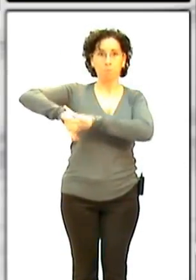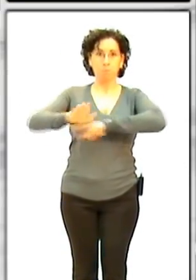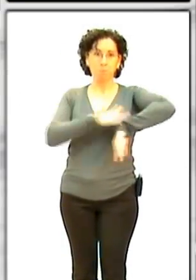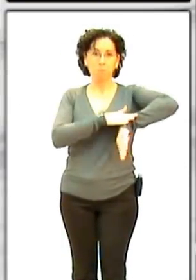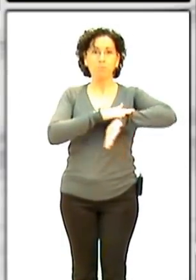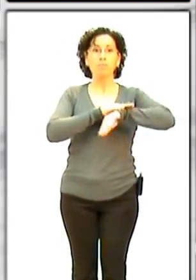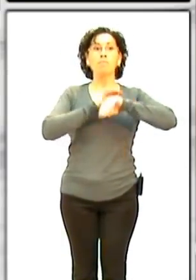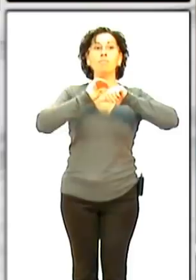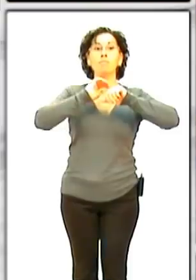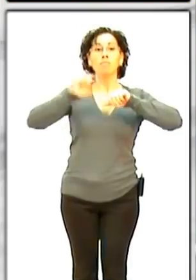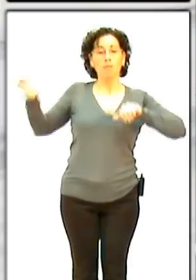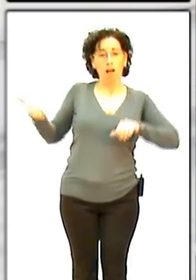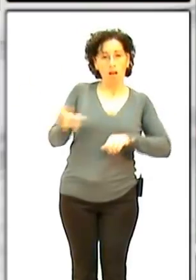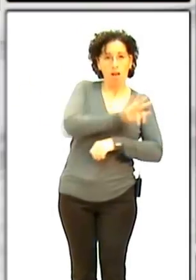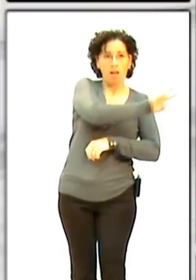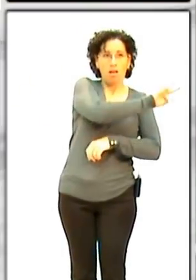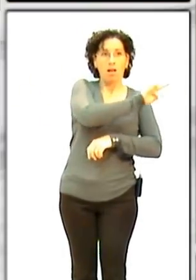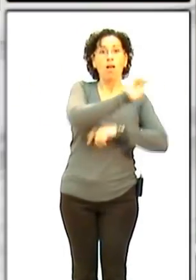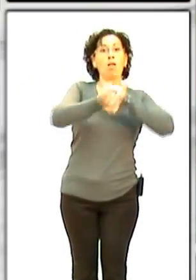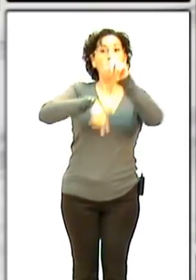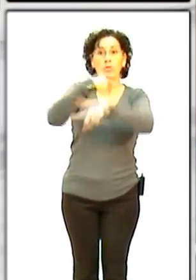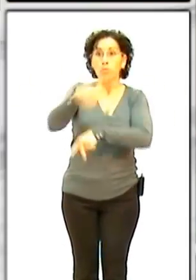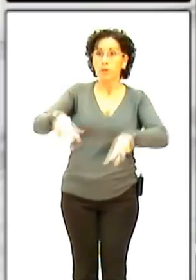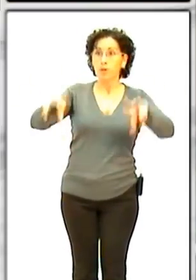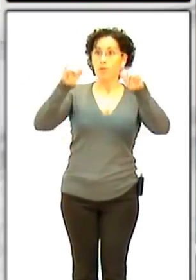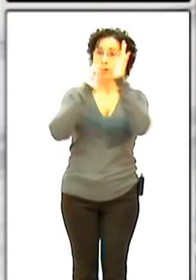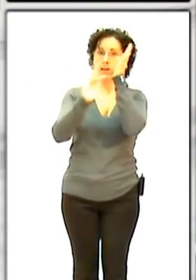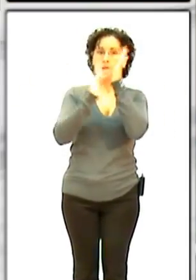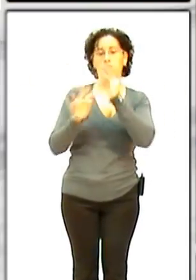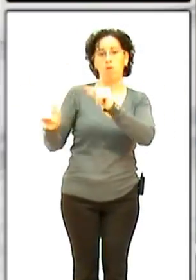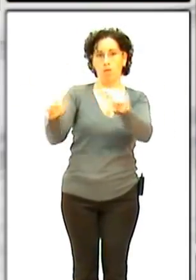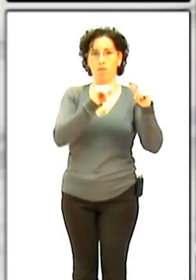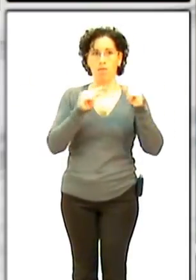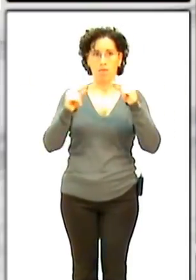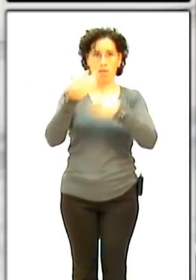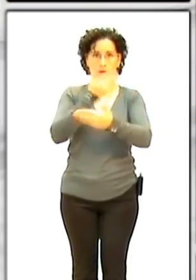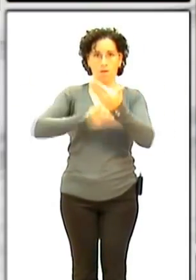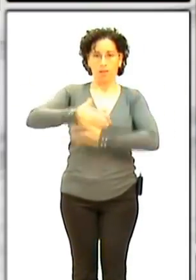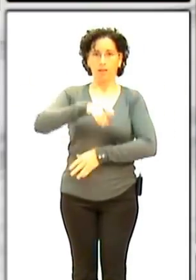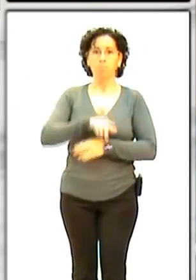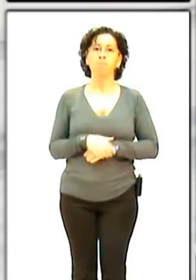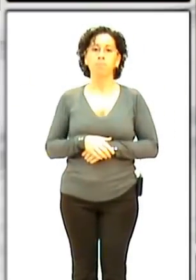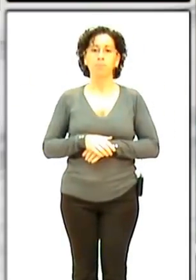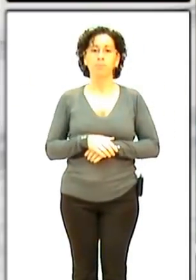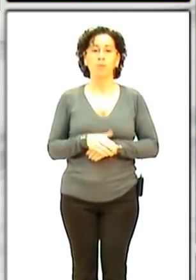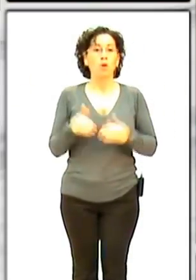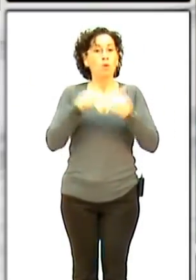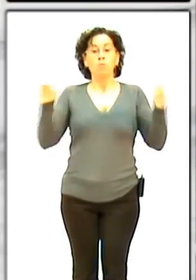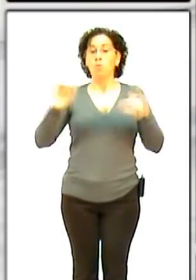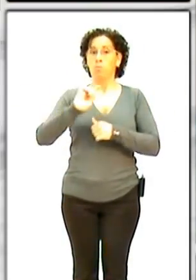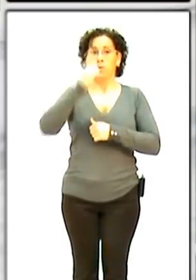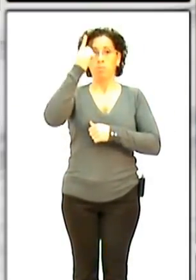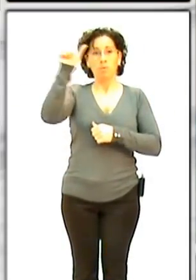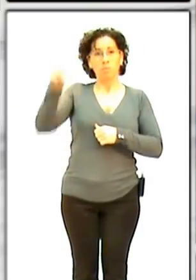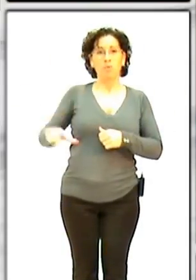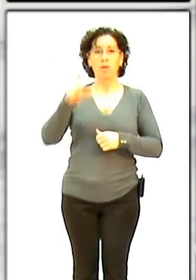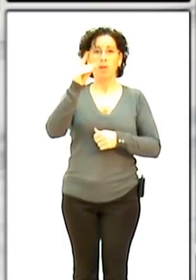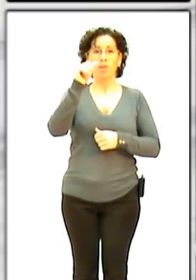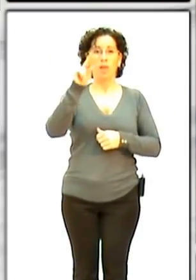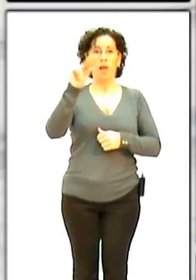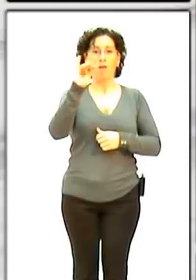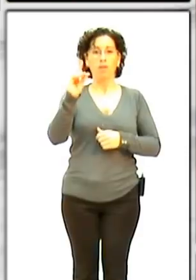y posteriormente tendremos un debate después de sus intervenciones. Empezamos en primer lugar con David